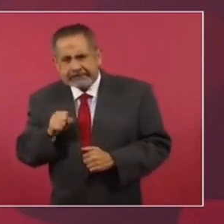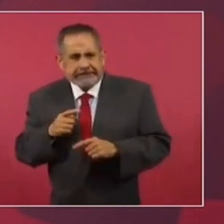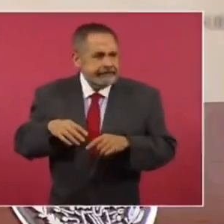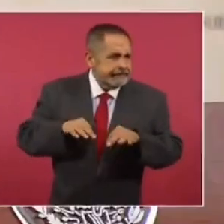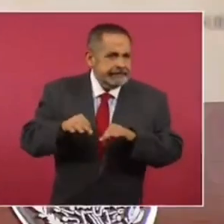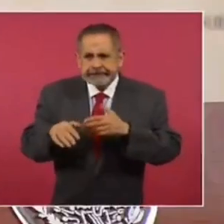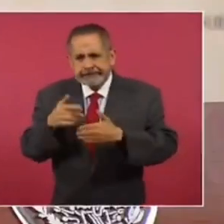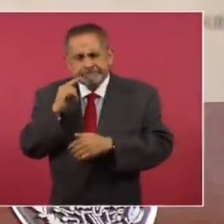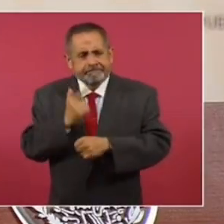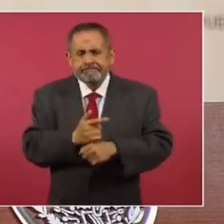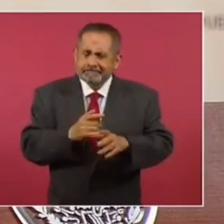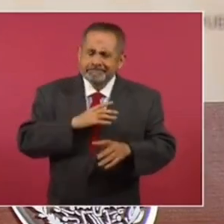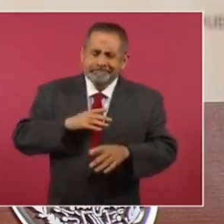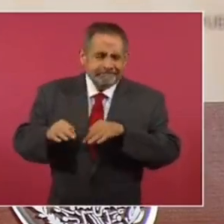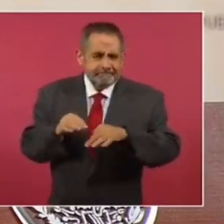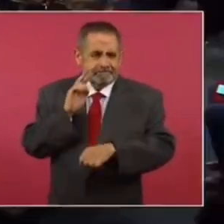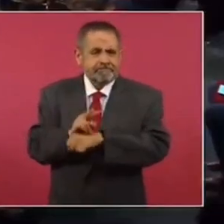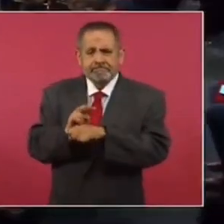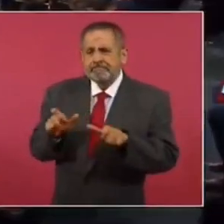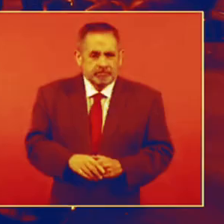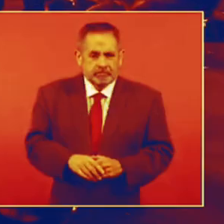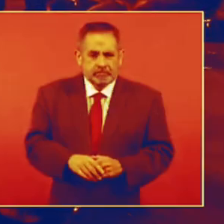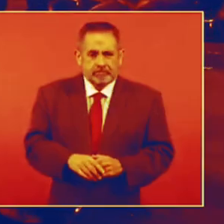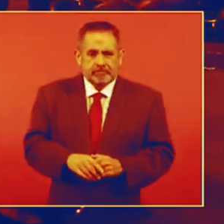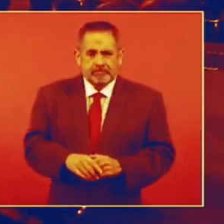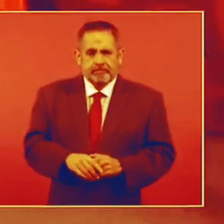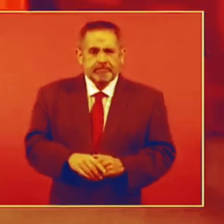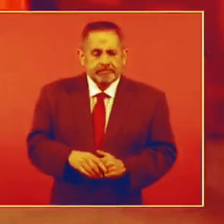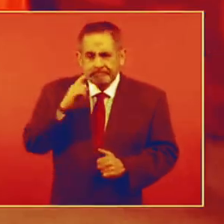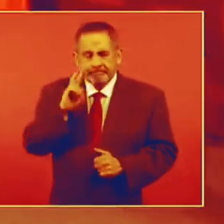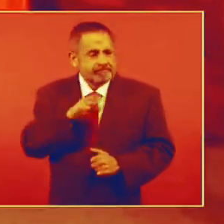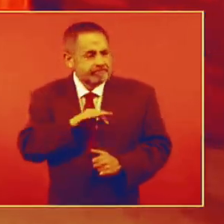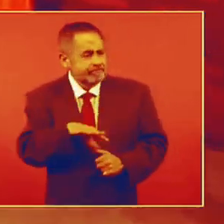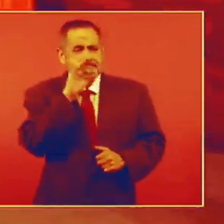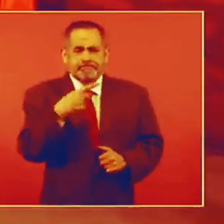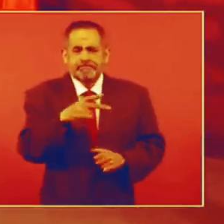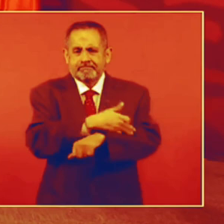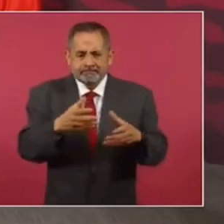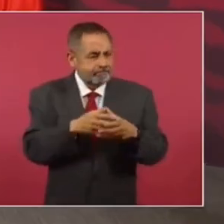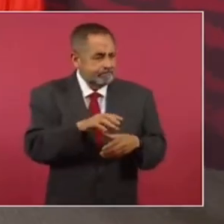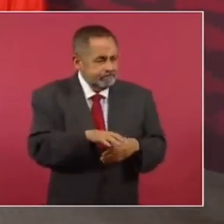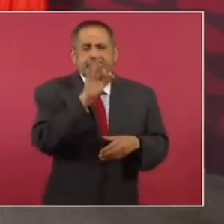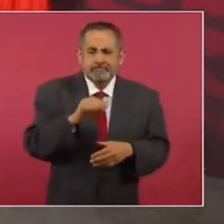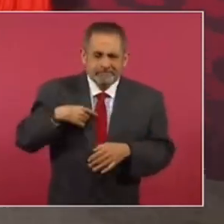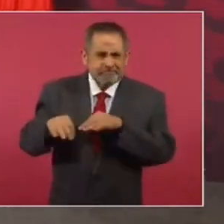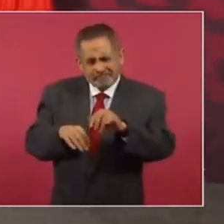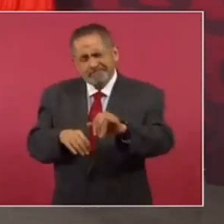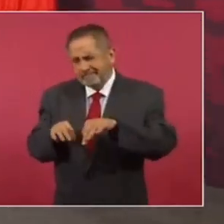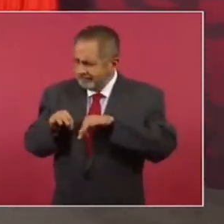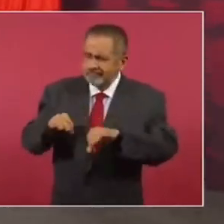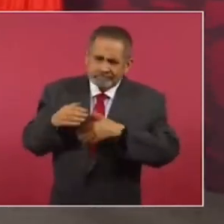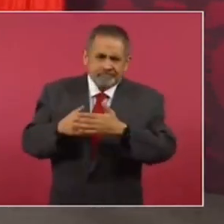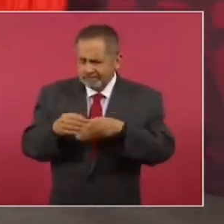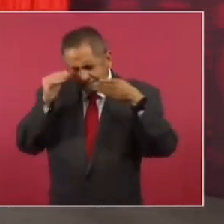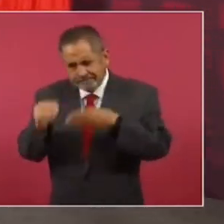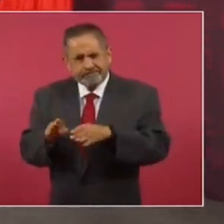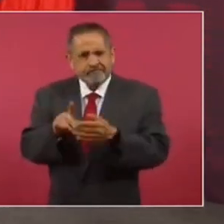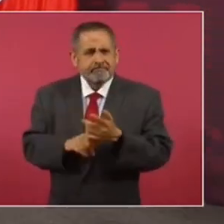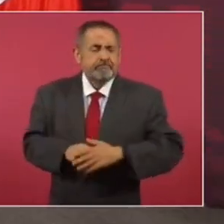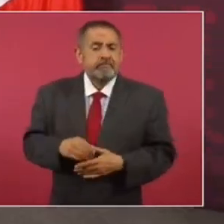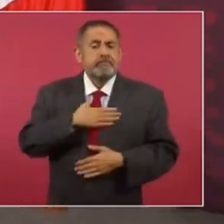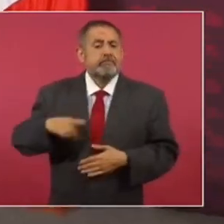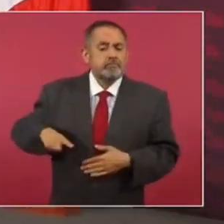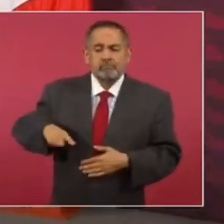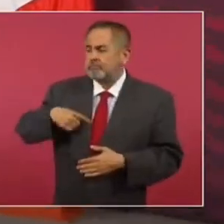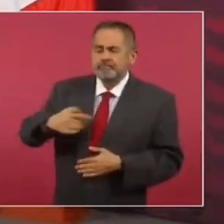trabajando para protegerlas, para encontrar a sus familiares desaparecidos. Estamos dedicados a eso. Este es un